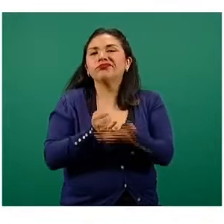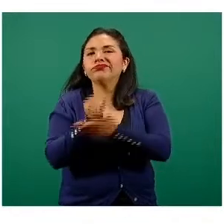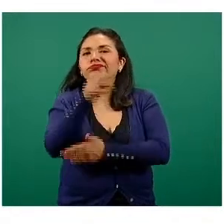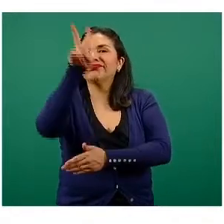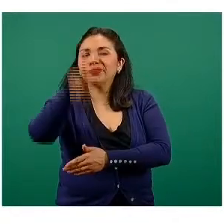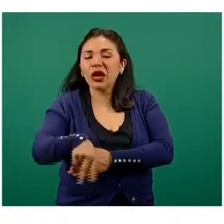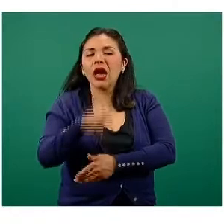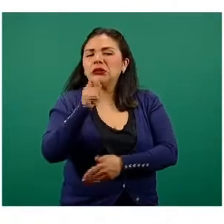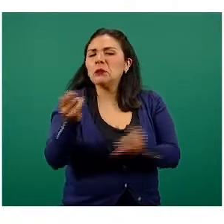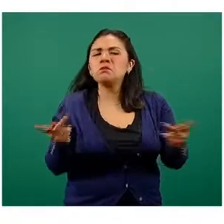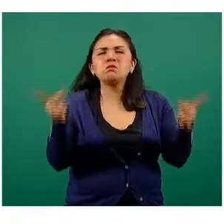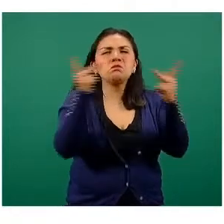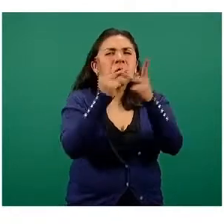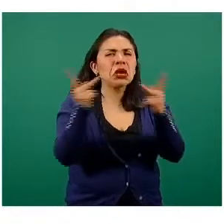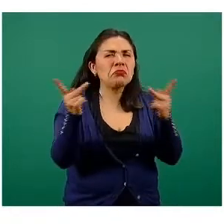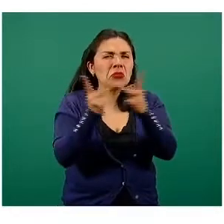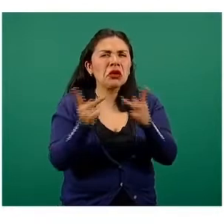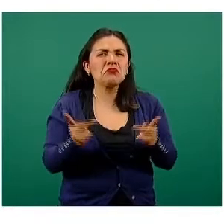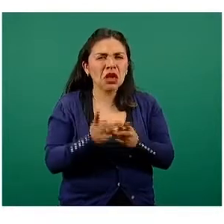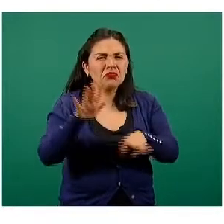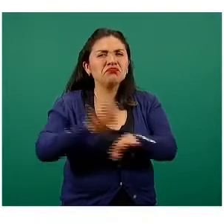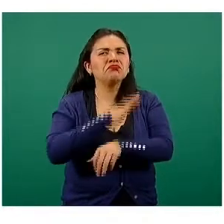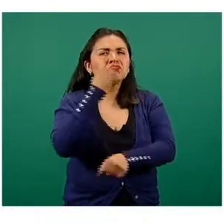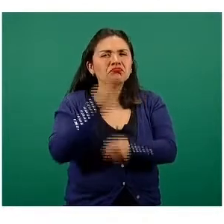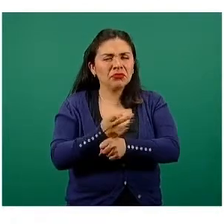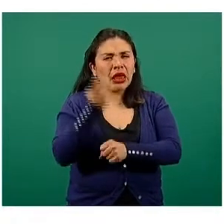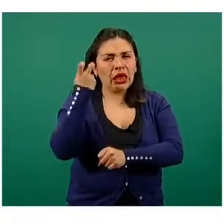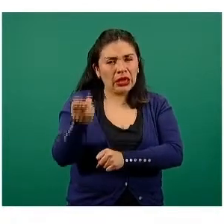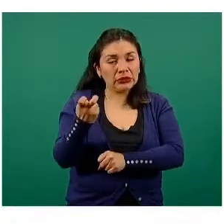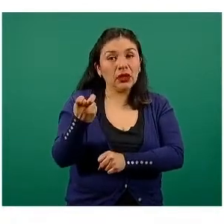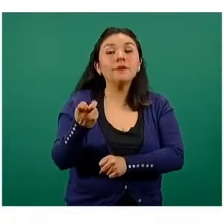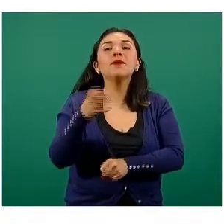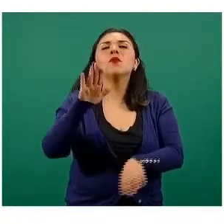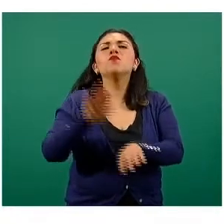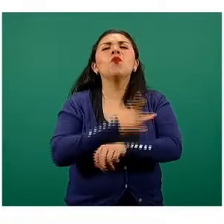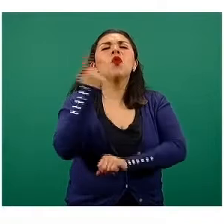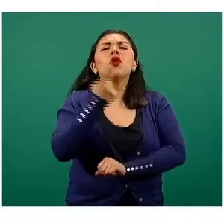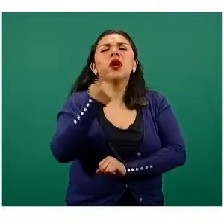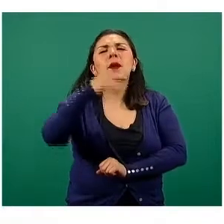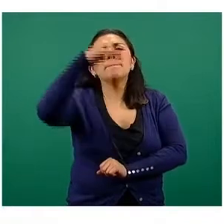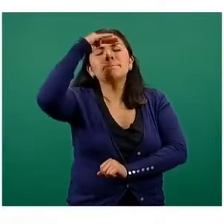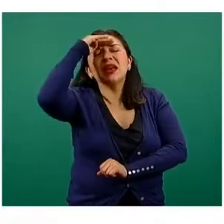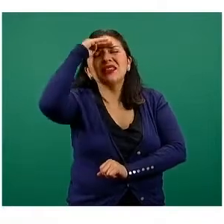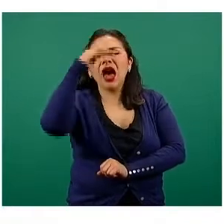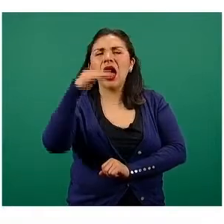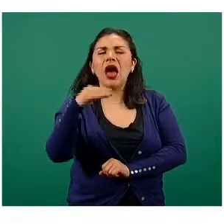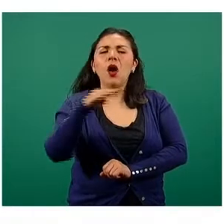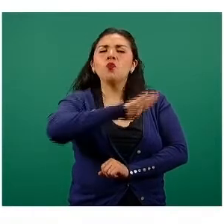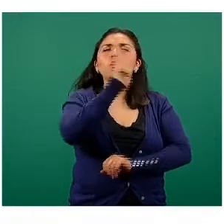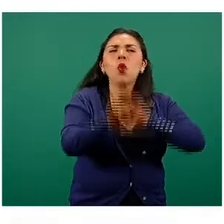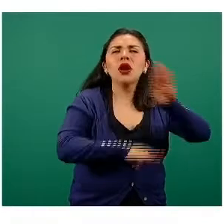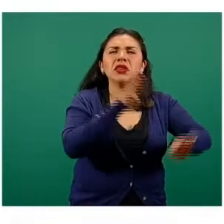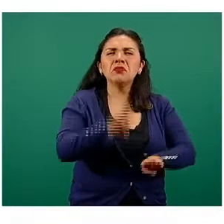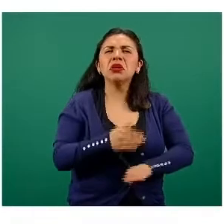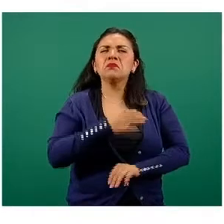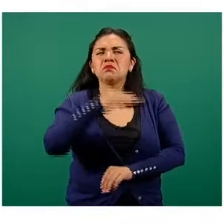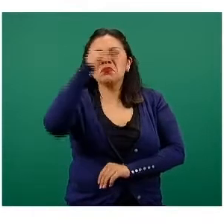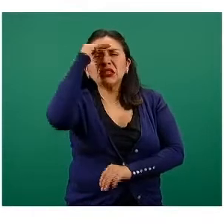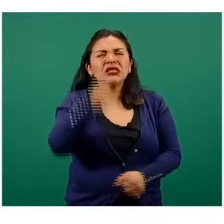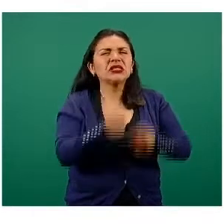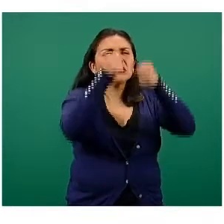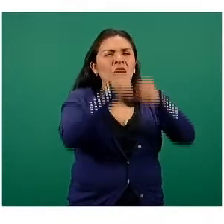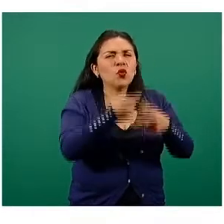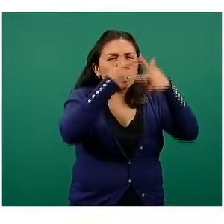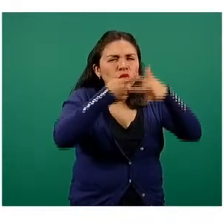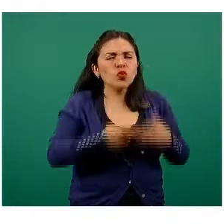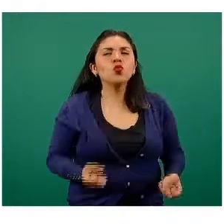muy similares y esta es la base para el cálculo del exceso de mortalidad. ¿Por qué las esperadas pueden variar? Y este es un punto